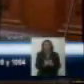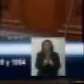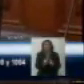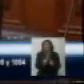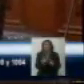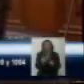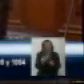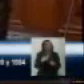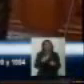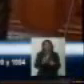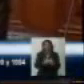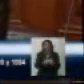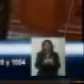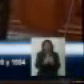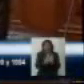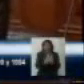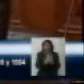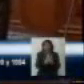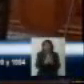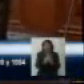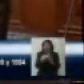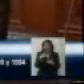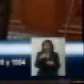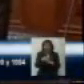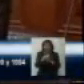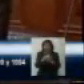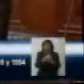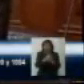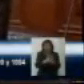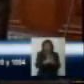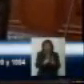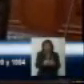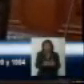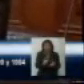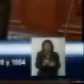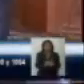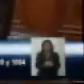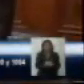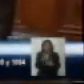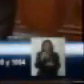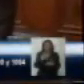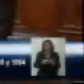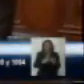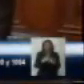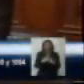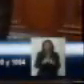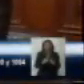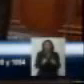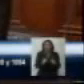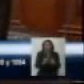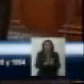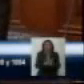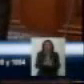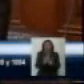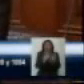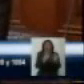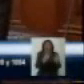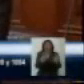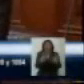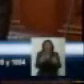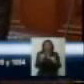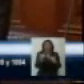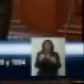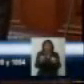Pero ello no convierte a esas leyes en inconstitucionales, porque a diferencia de la Carta del 79, la